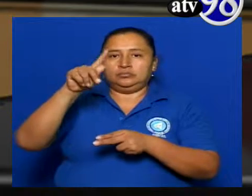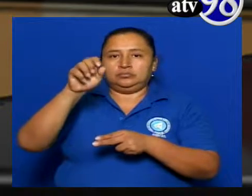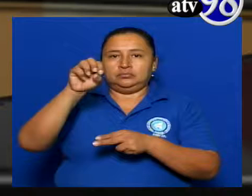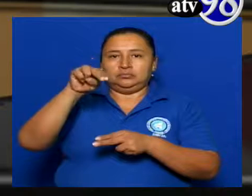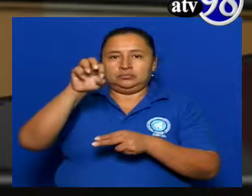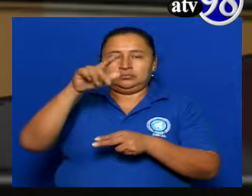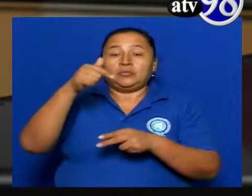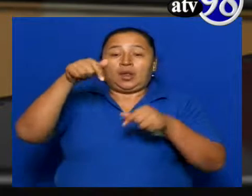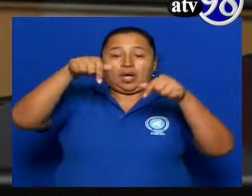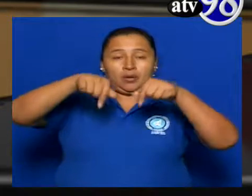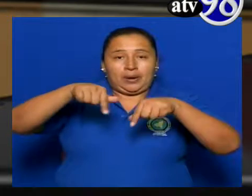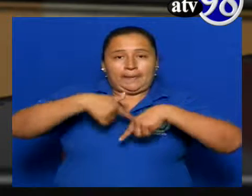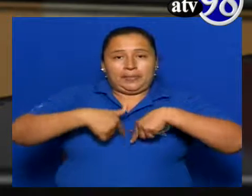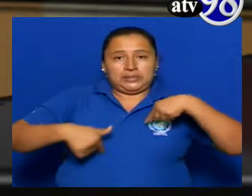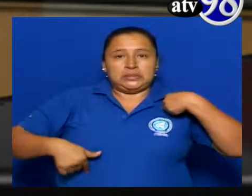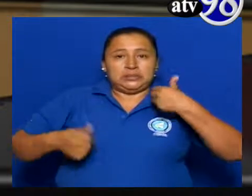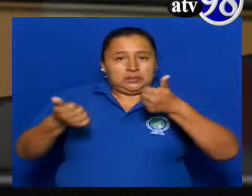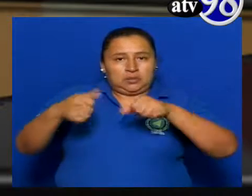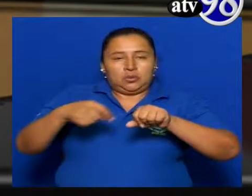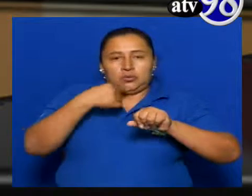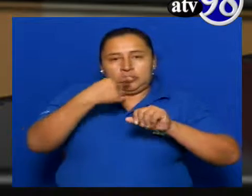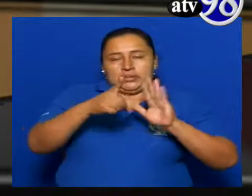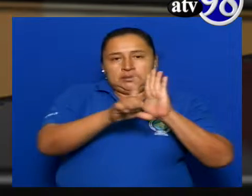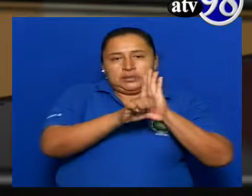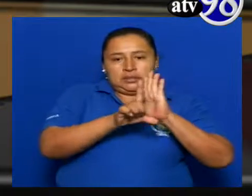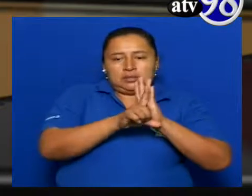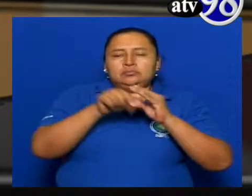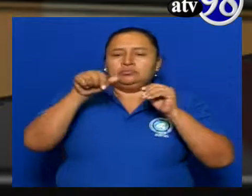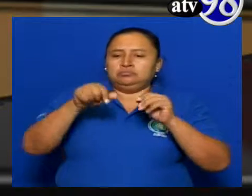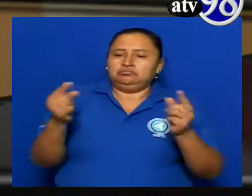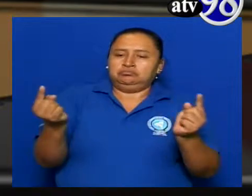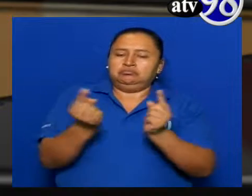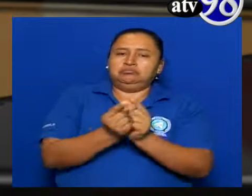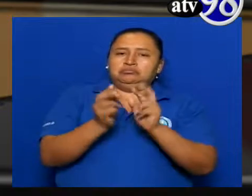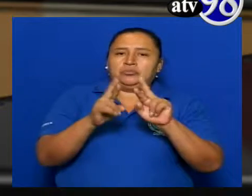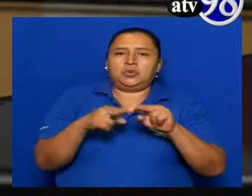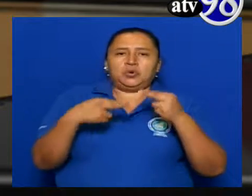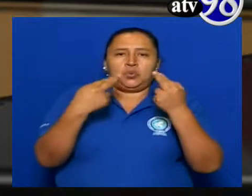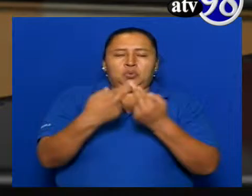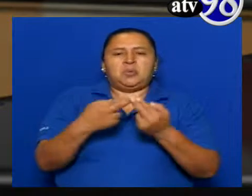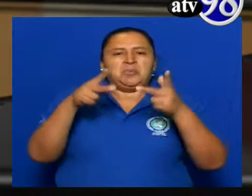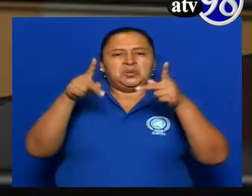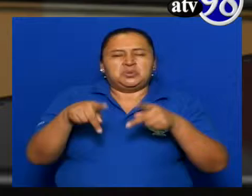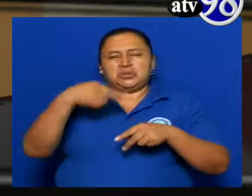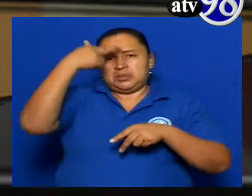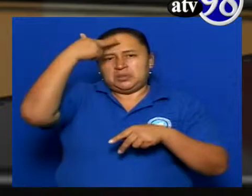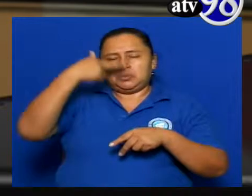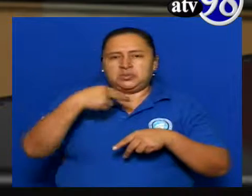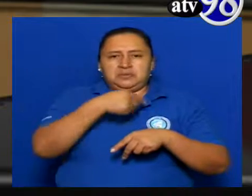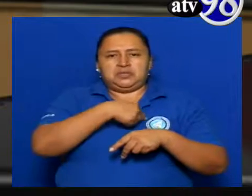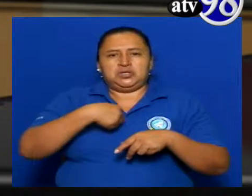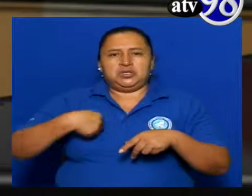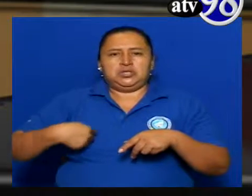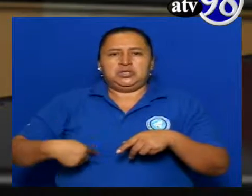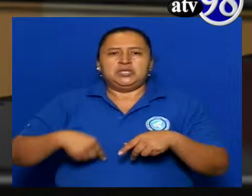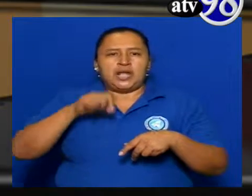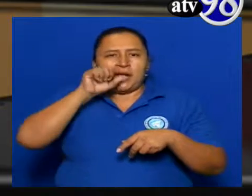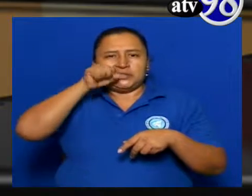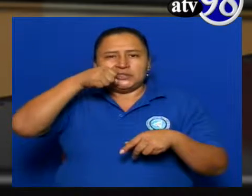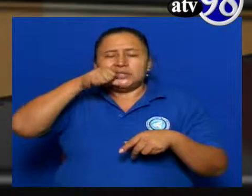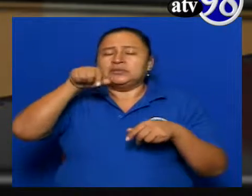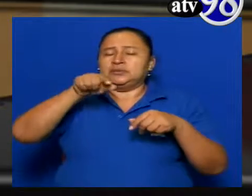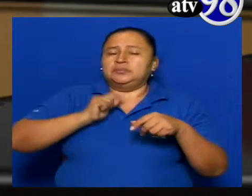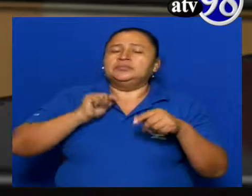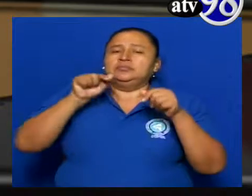este 11 de agosto con el señor Xin Long Lin, auditor general de China-Taiwán. Más información sobre esta visita con